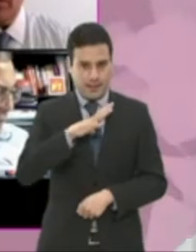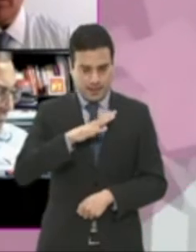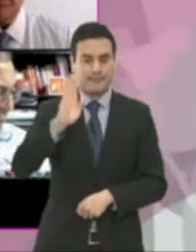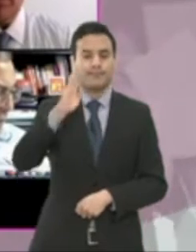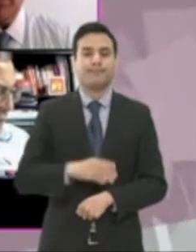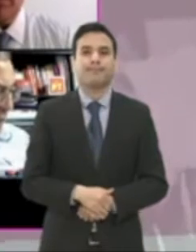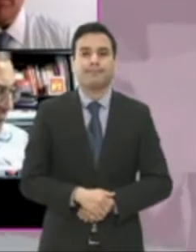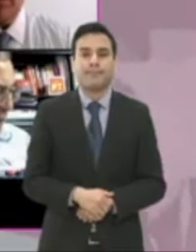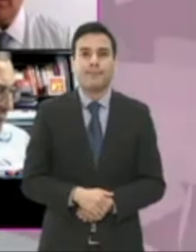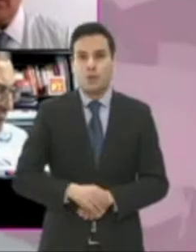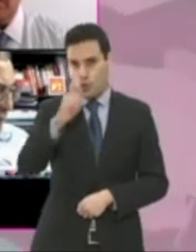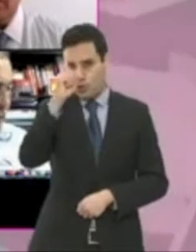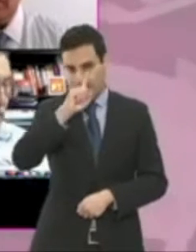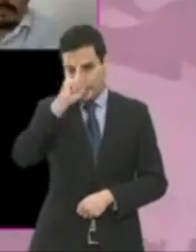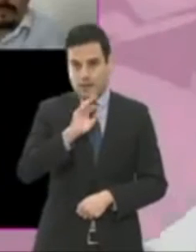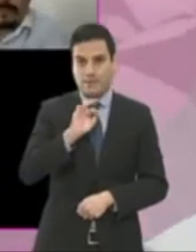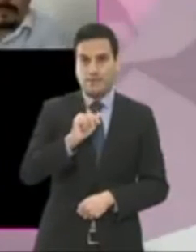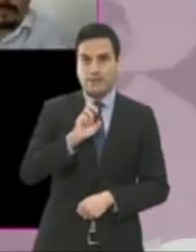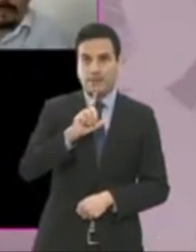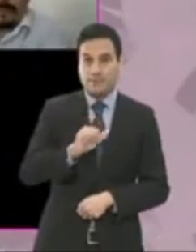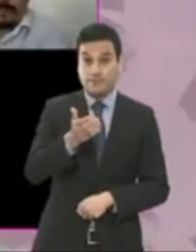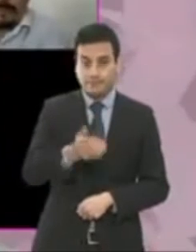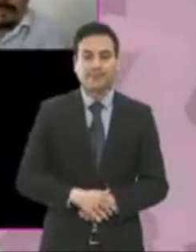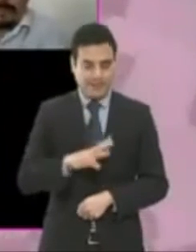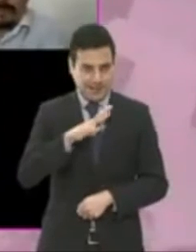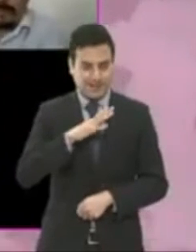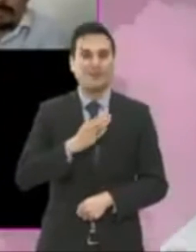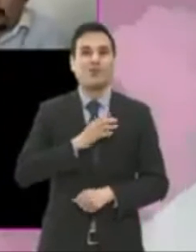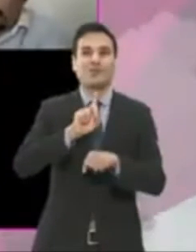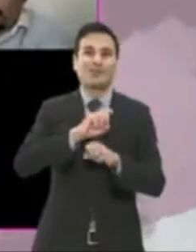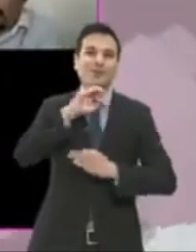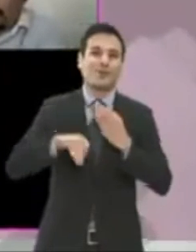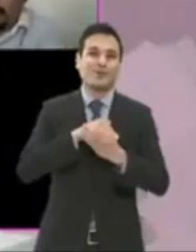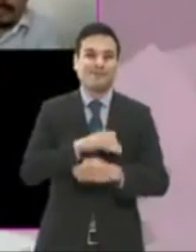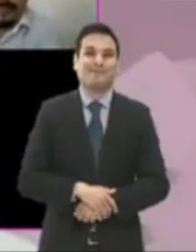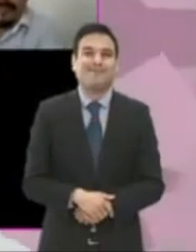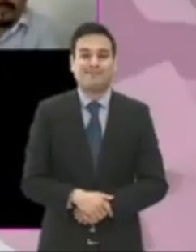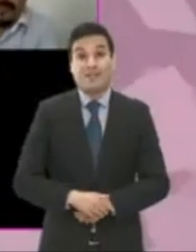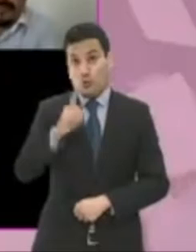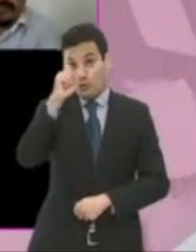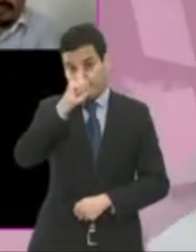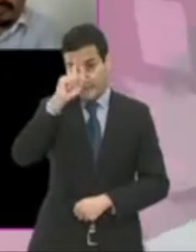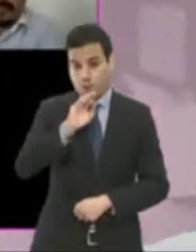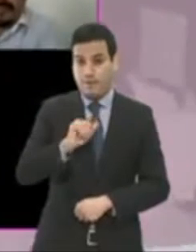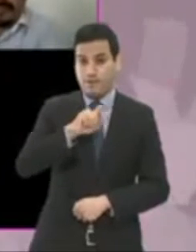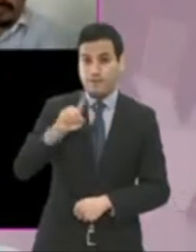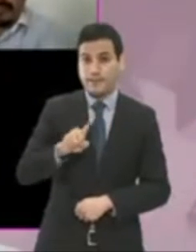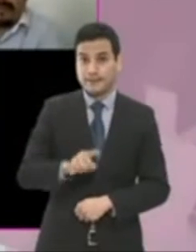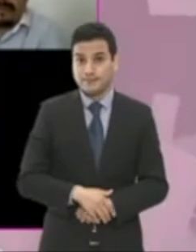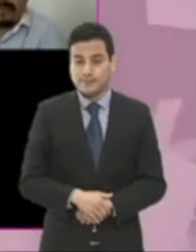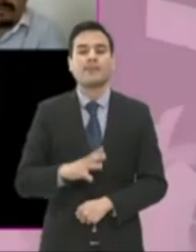la cuarta transformación en apoyo al presidente de la República en el contexto del actual proceso revocación de mandato